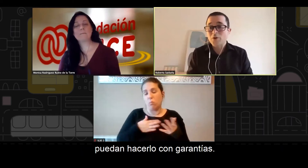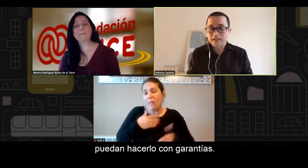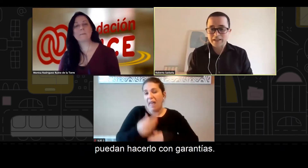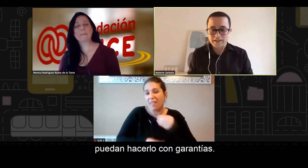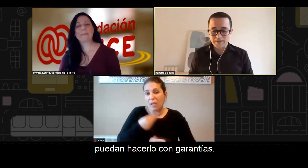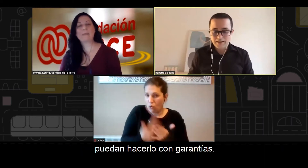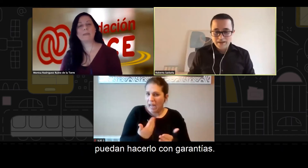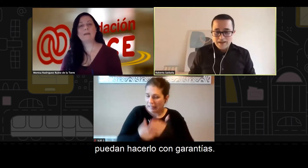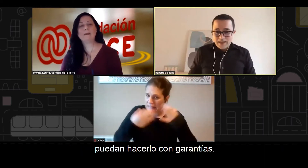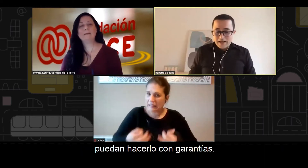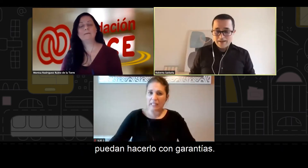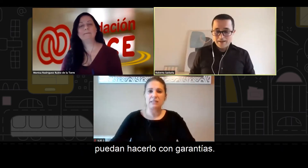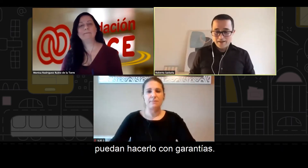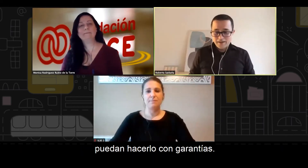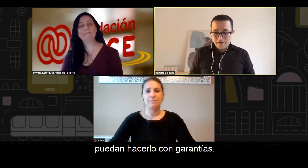con garantías.